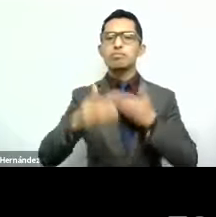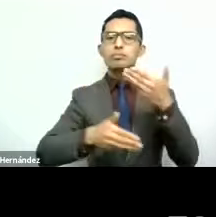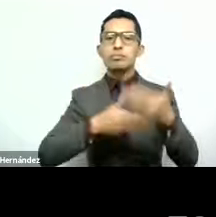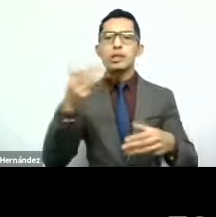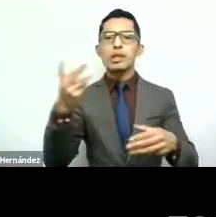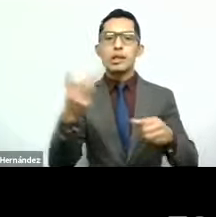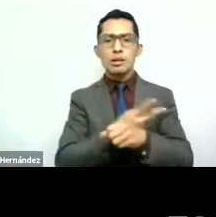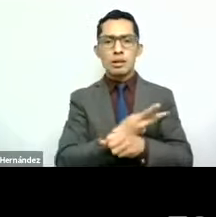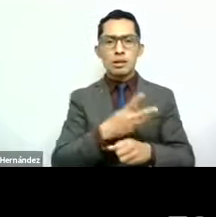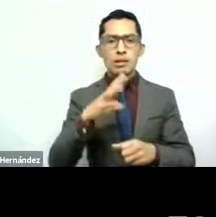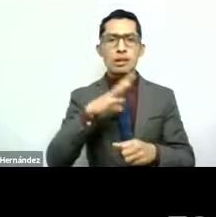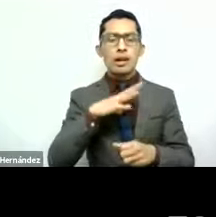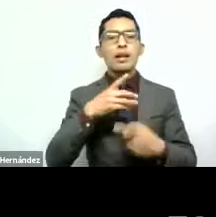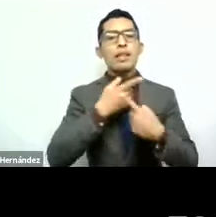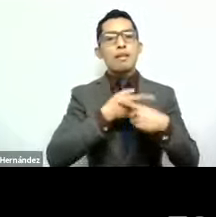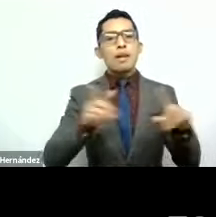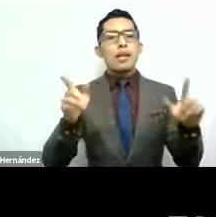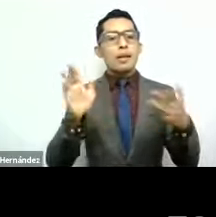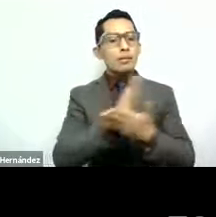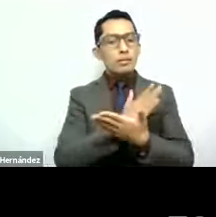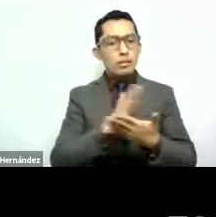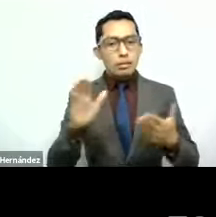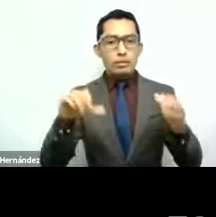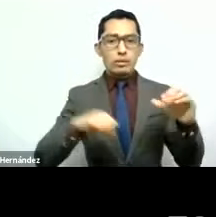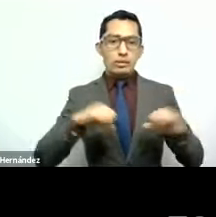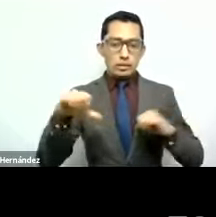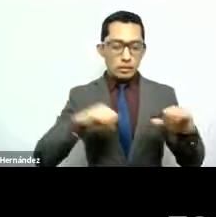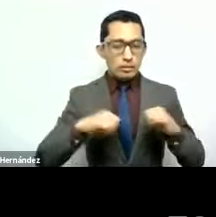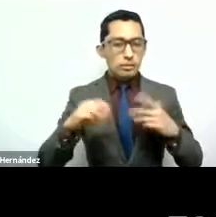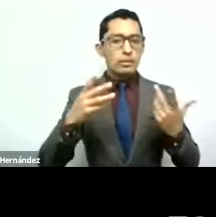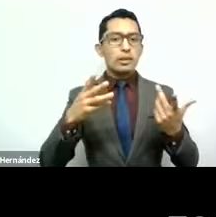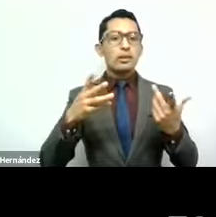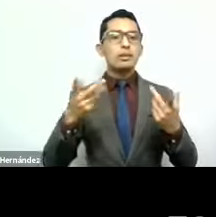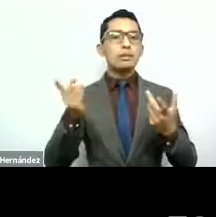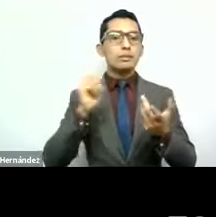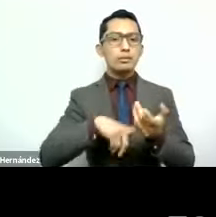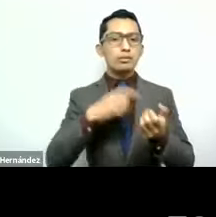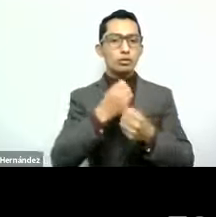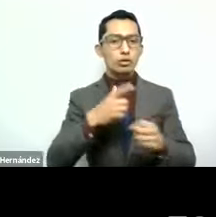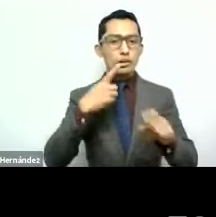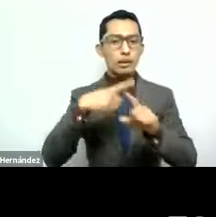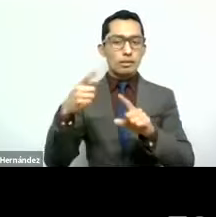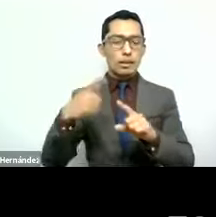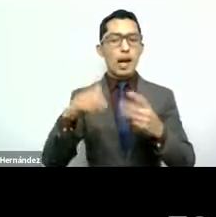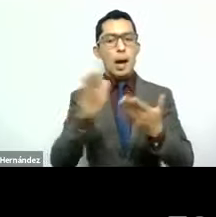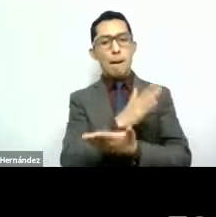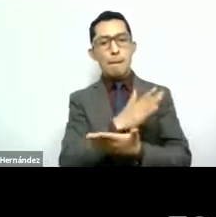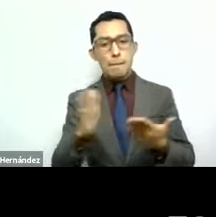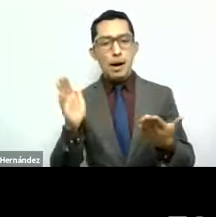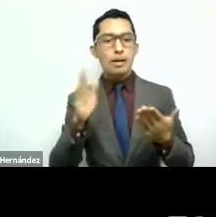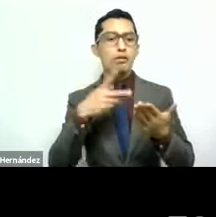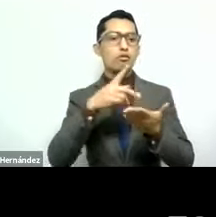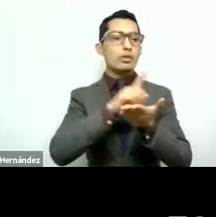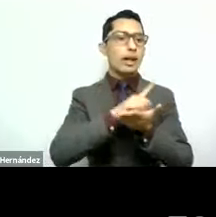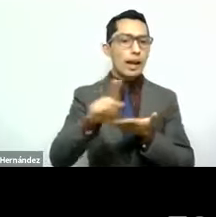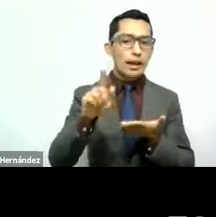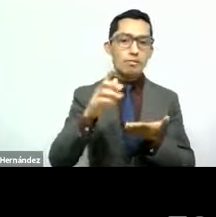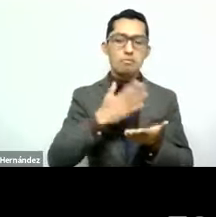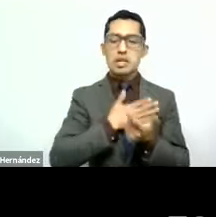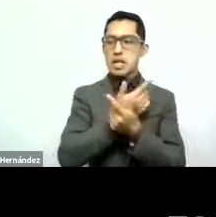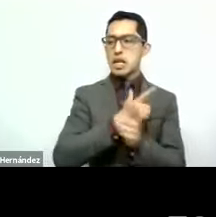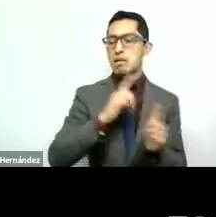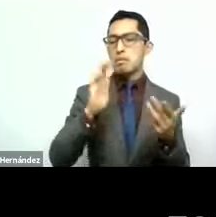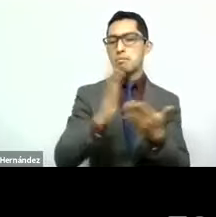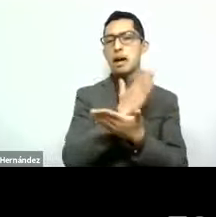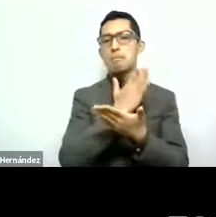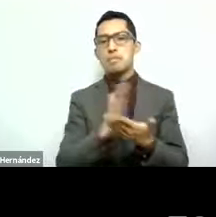los espacios, las actividades, las expectativas sociales, los derechos, las libertades, ¿no?